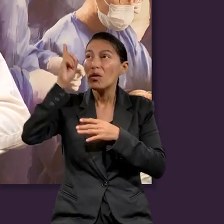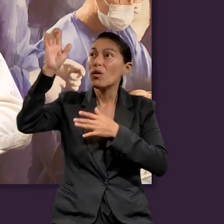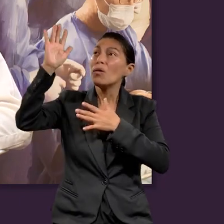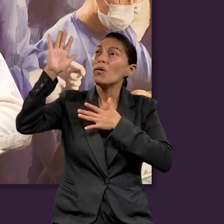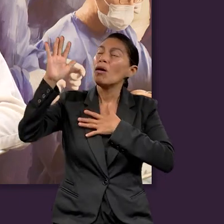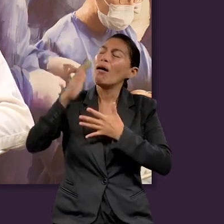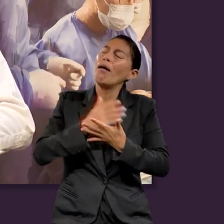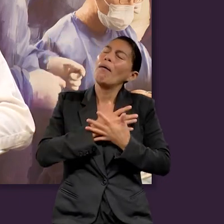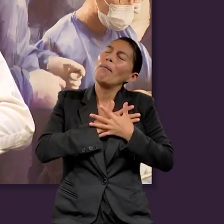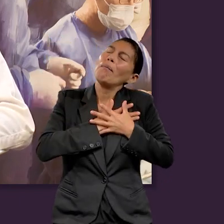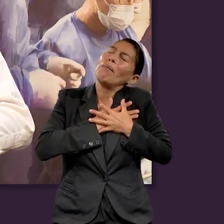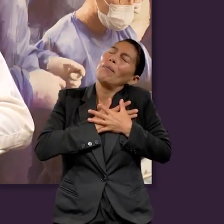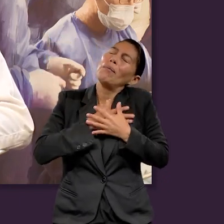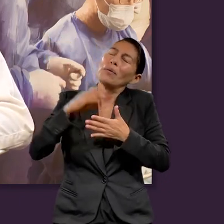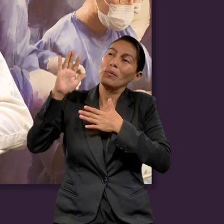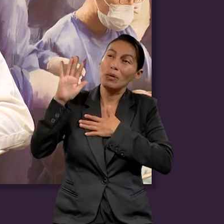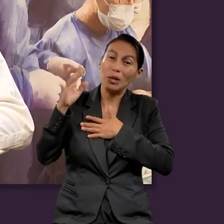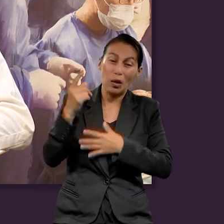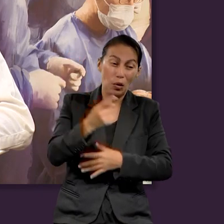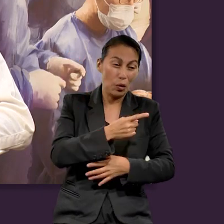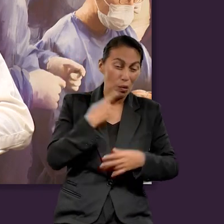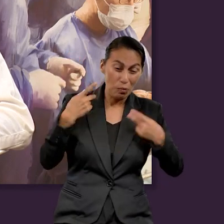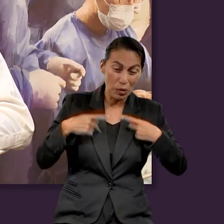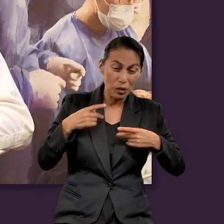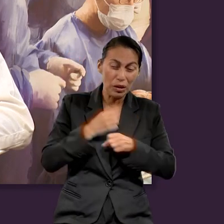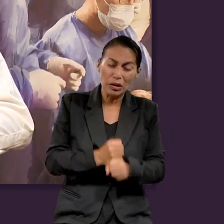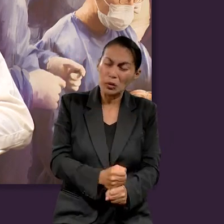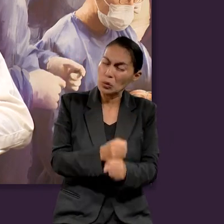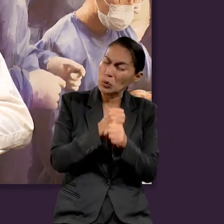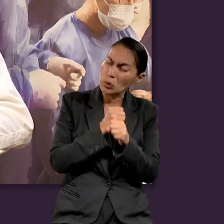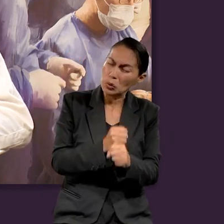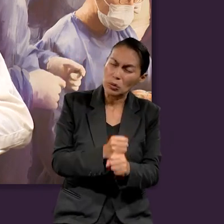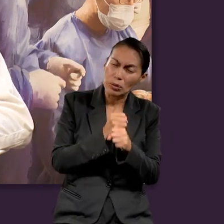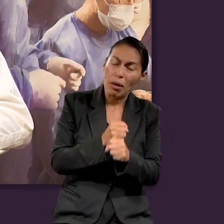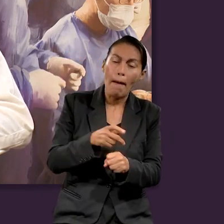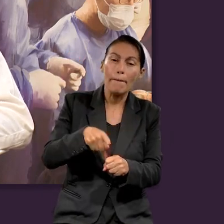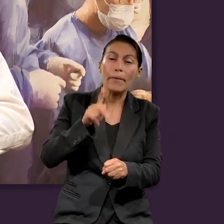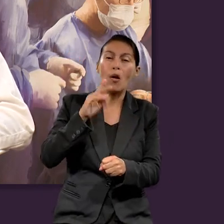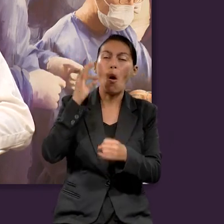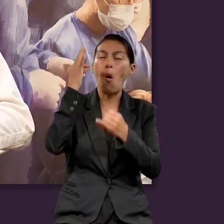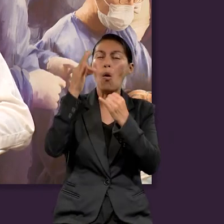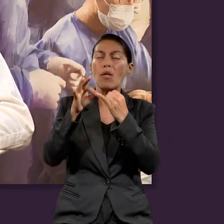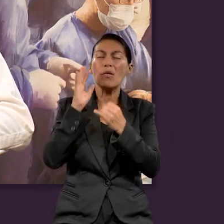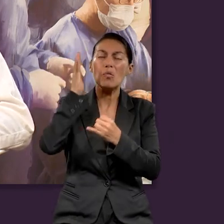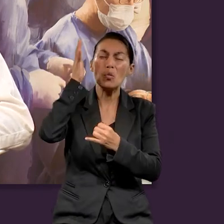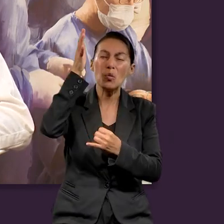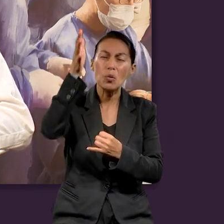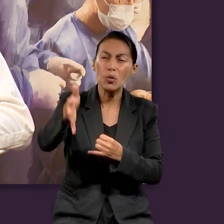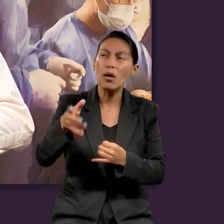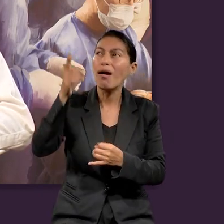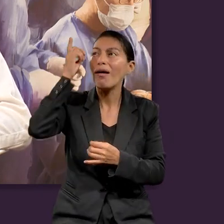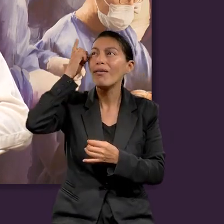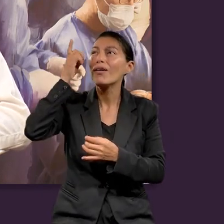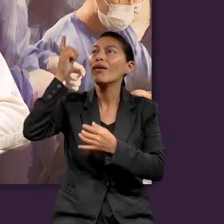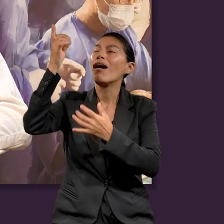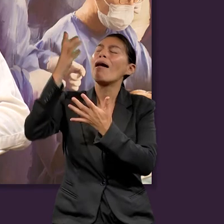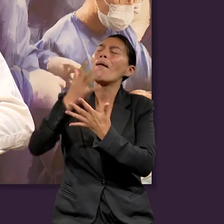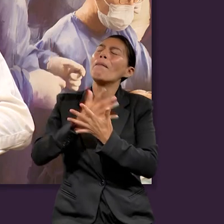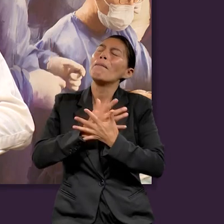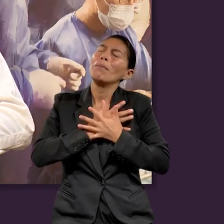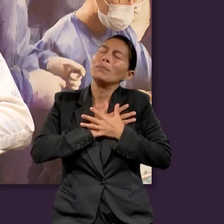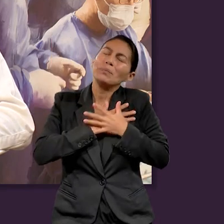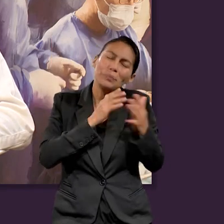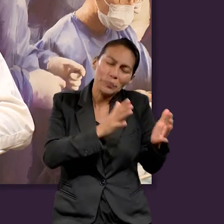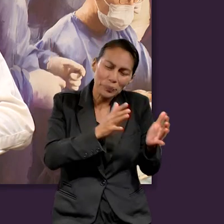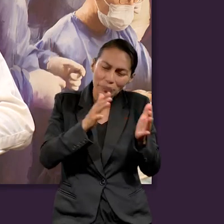como es una promesa del amor de Dios después de pasar por todas estas tribulaciones del pueblo vemos que al final Dios nos tiene preparada algo que